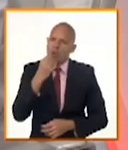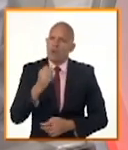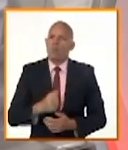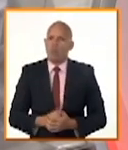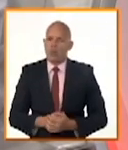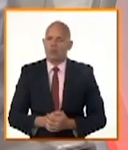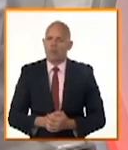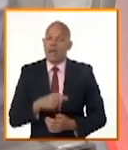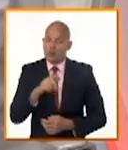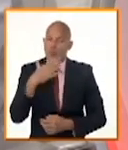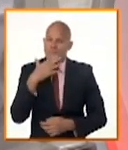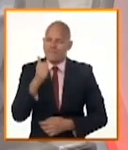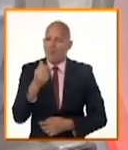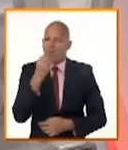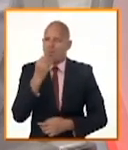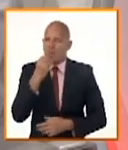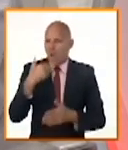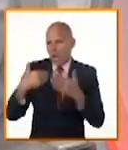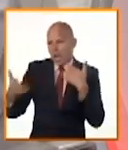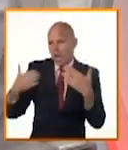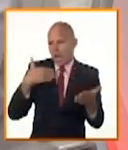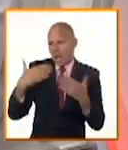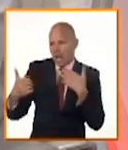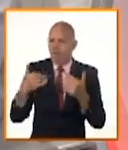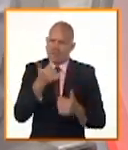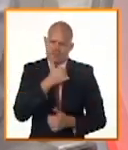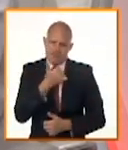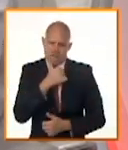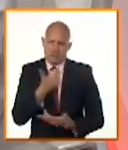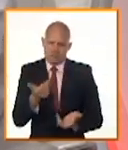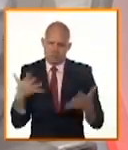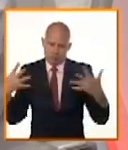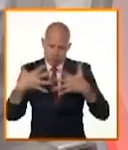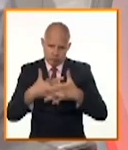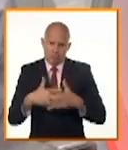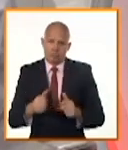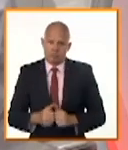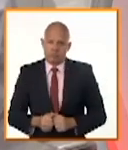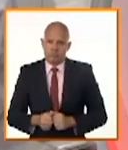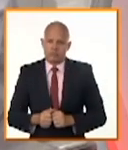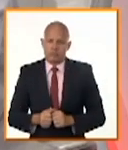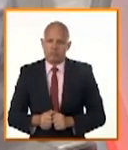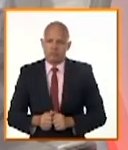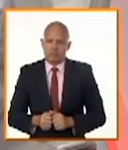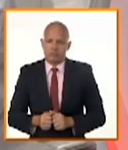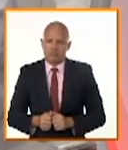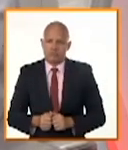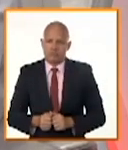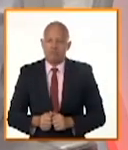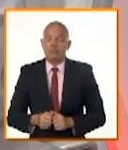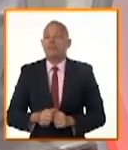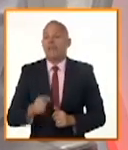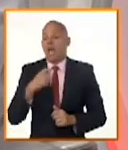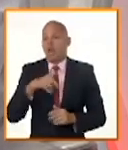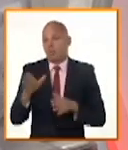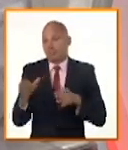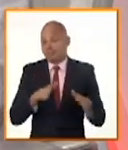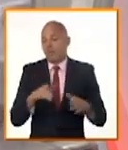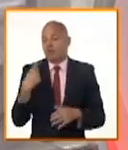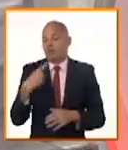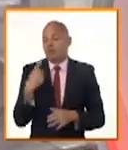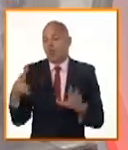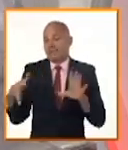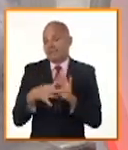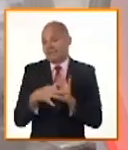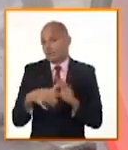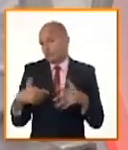de comunicación con el sistema bancario abierto estamos trabajando con con el con etecsa para que también el centro